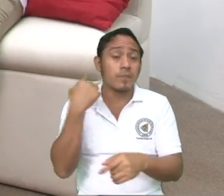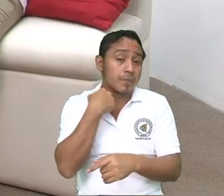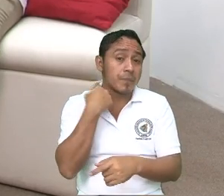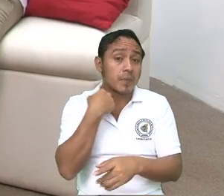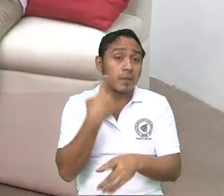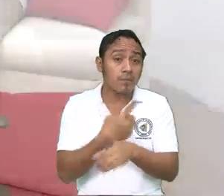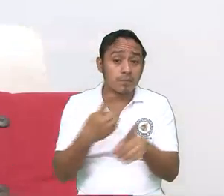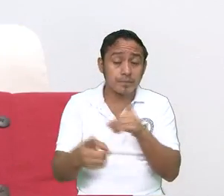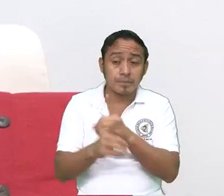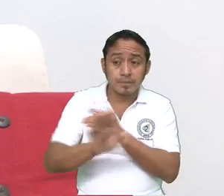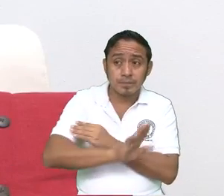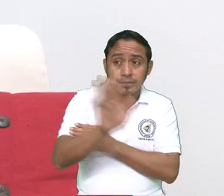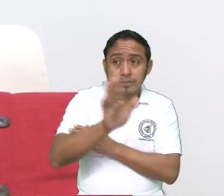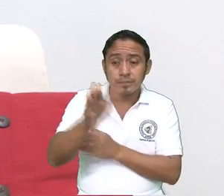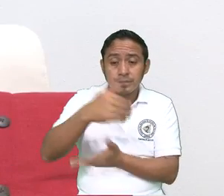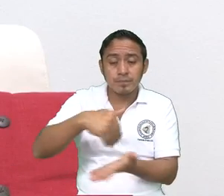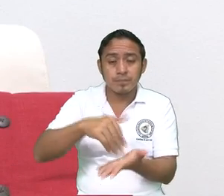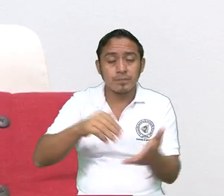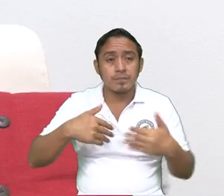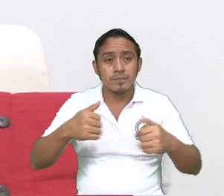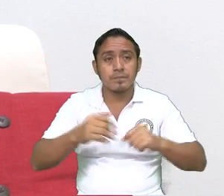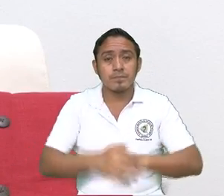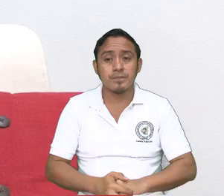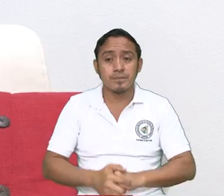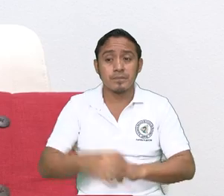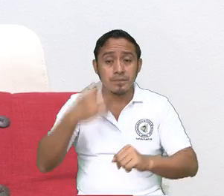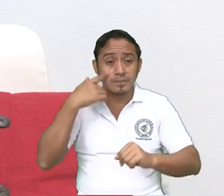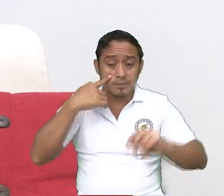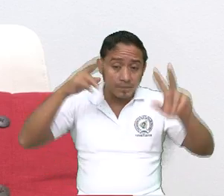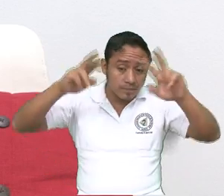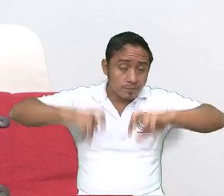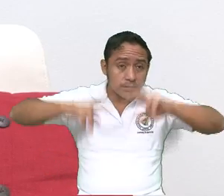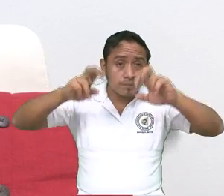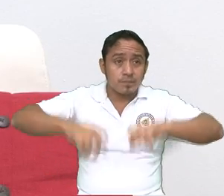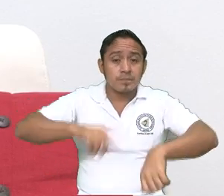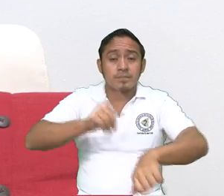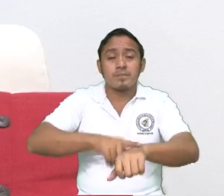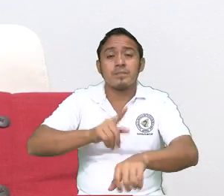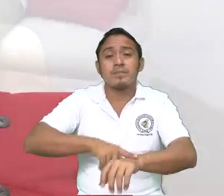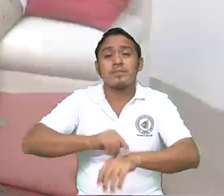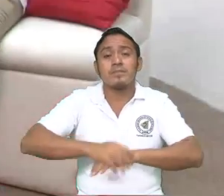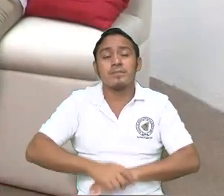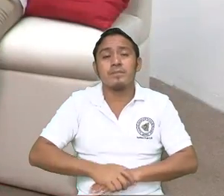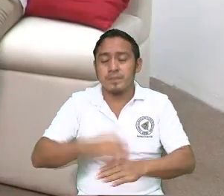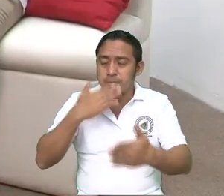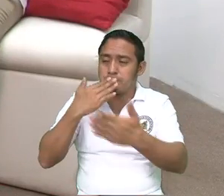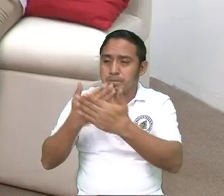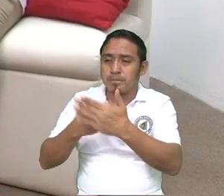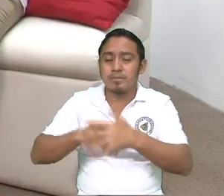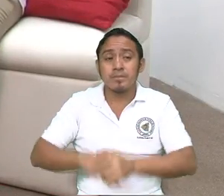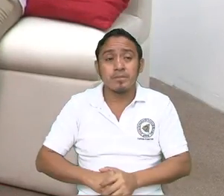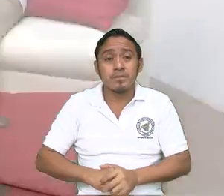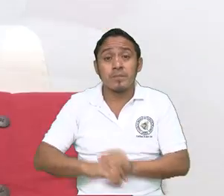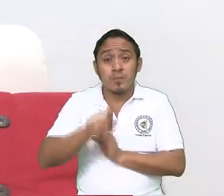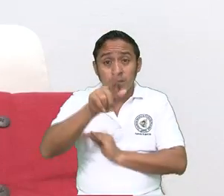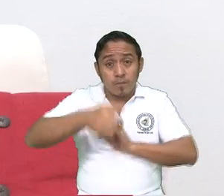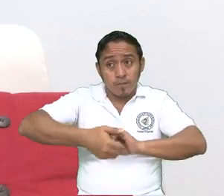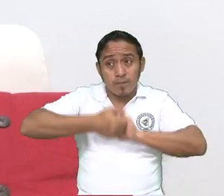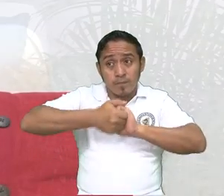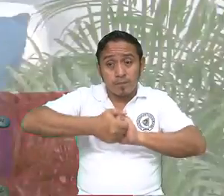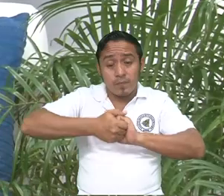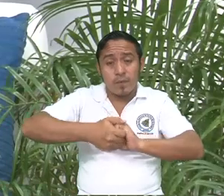constante y la revisión a tiempo no tiene muchísimas gracias a usted amigo